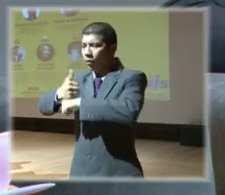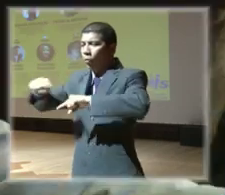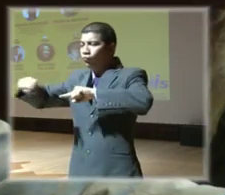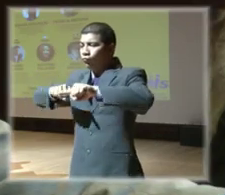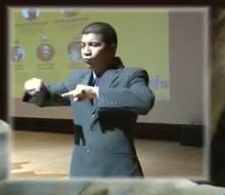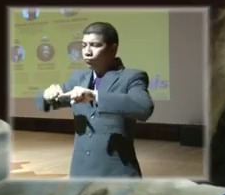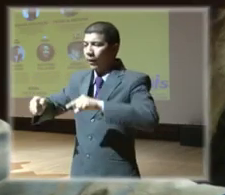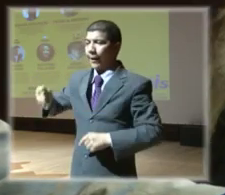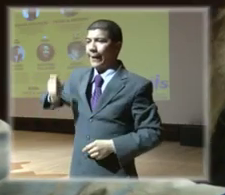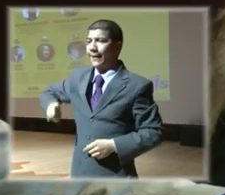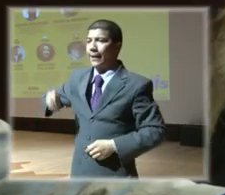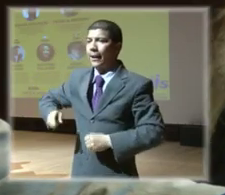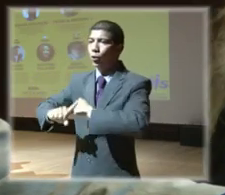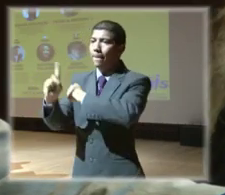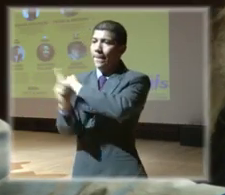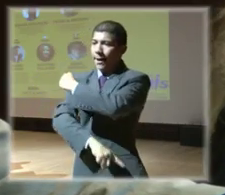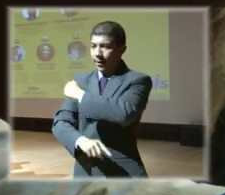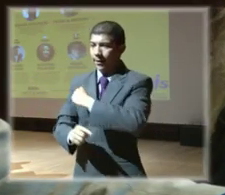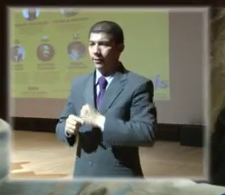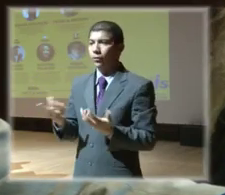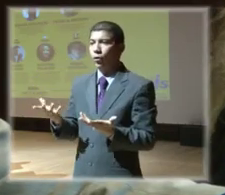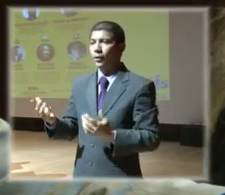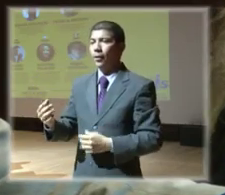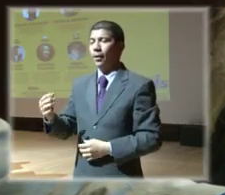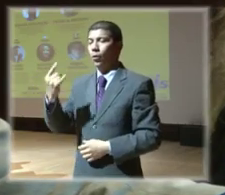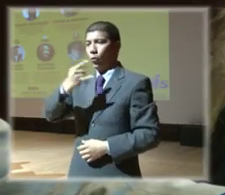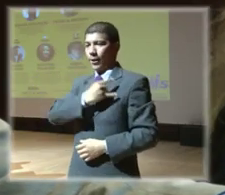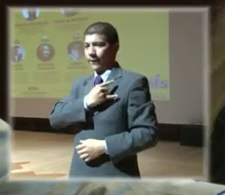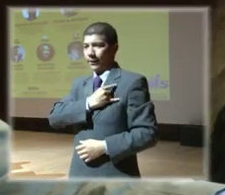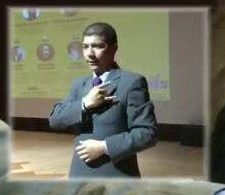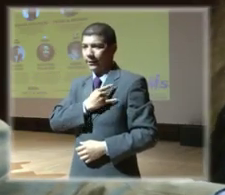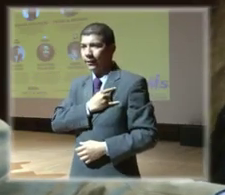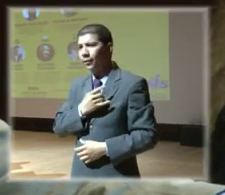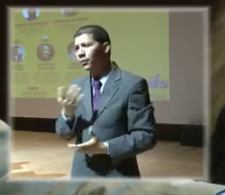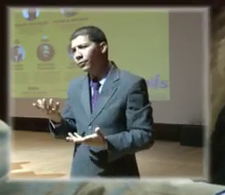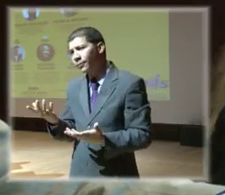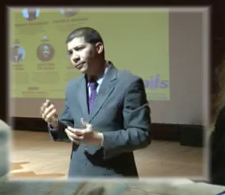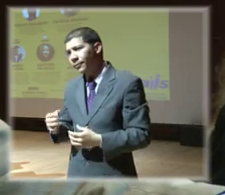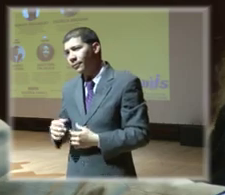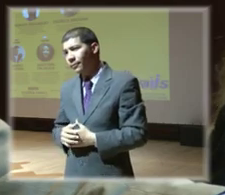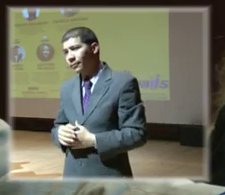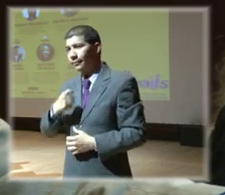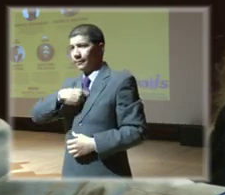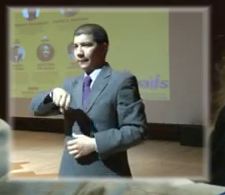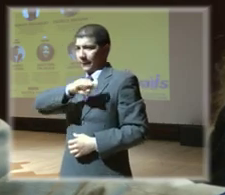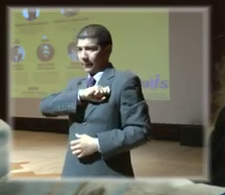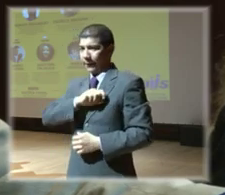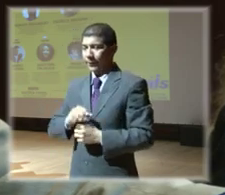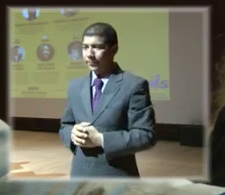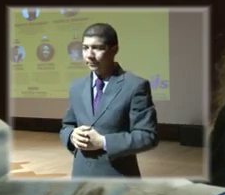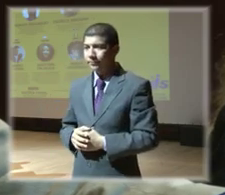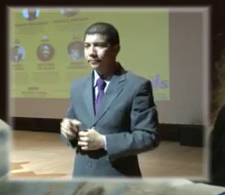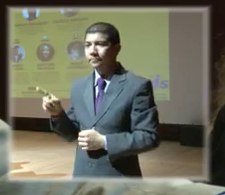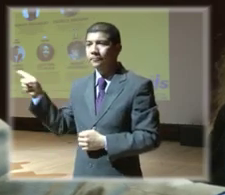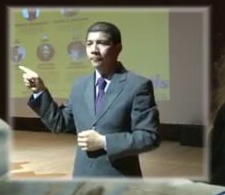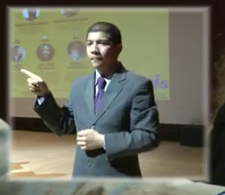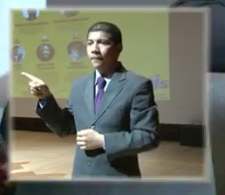Derecho Penal y Ciencias Penales de la Universidad Autónoma del Estado de Hidalgo y director de investigaciones de la organización Ideas en